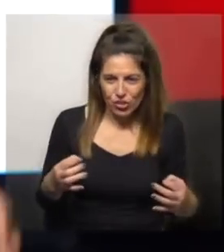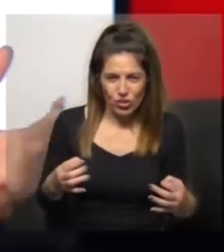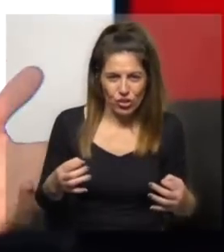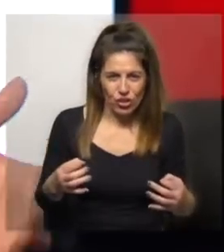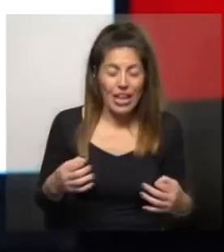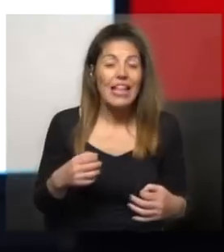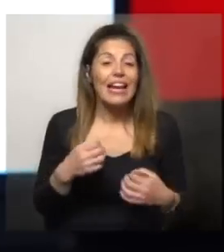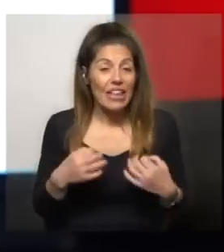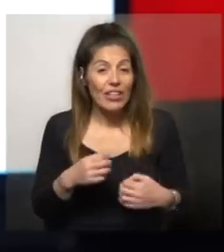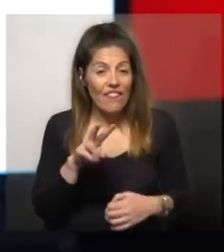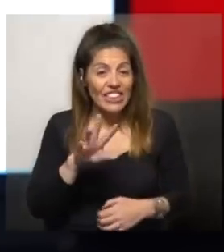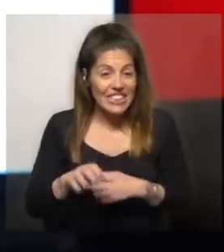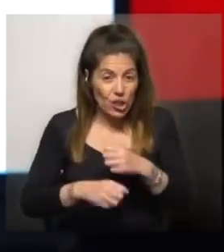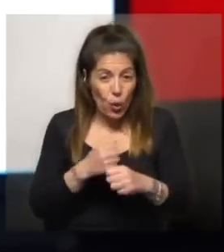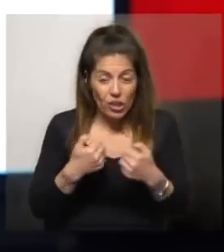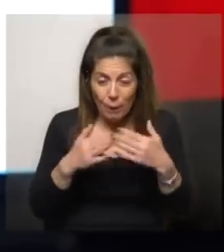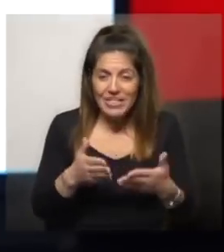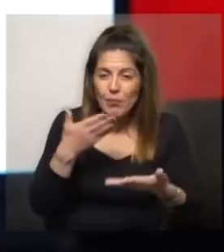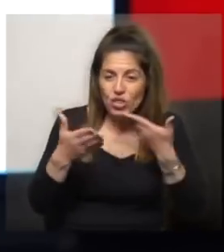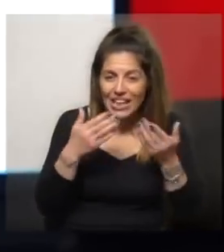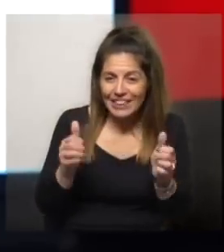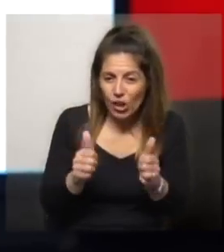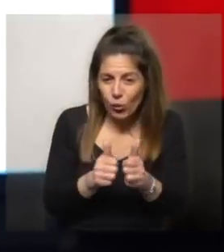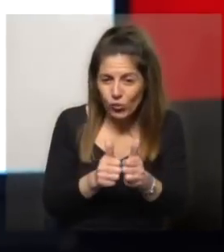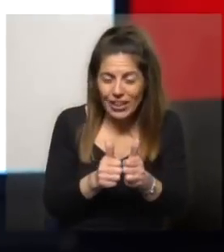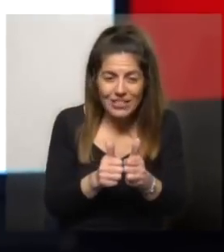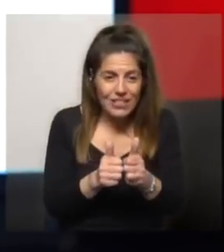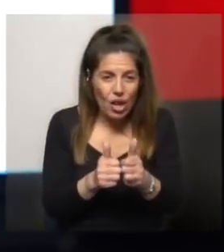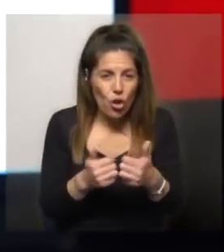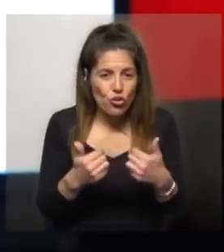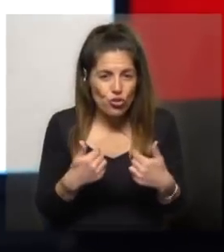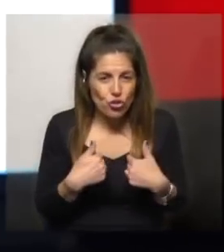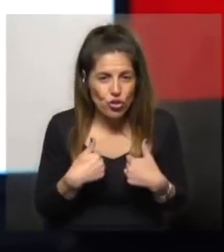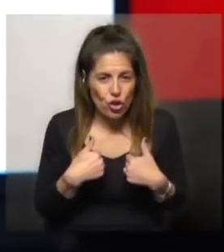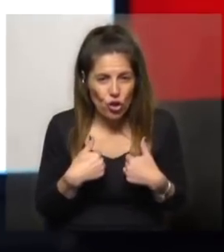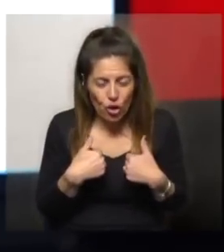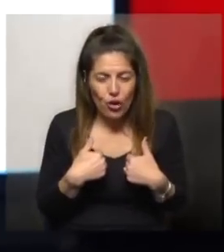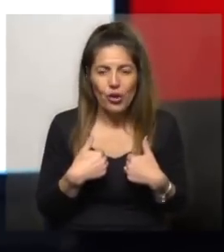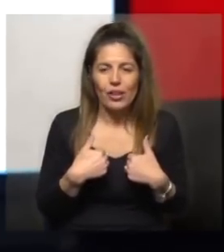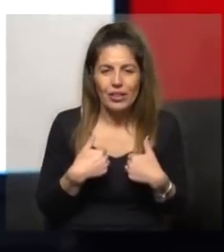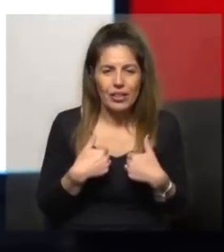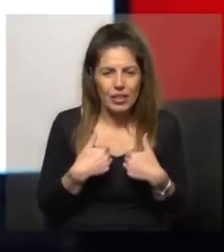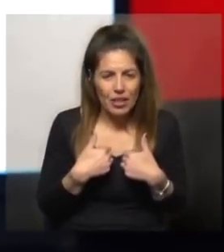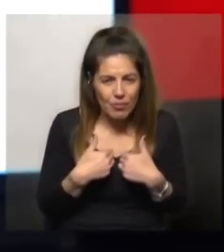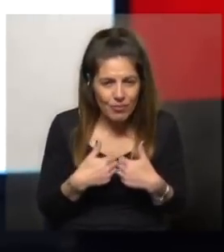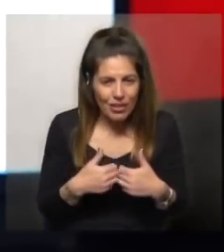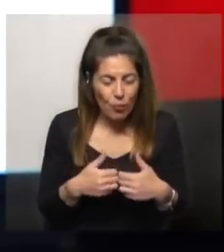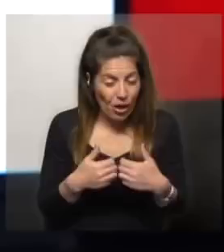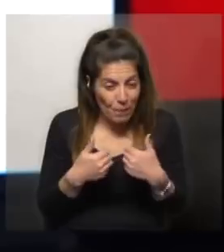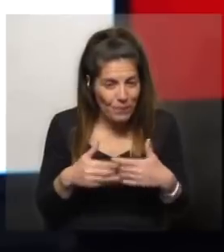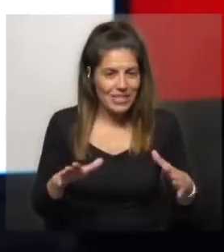hace 25 años cuando empezamos a cantar juntas de alguna manera yo entré como en la a viste o sea